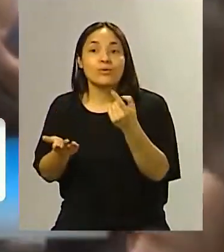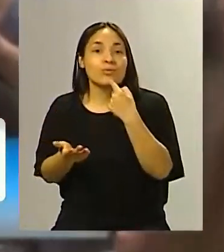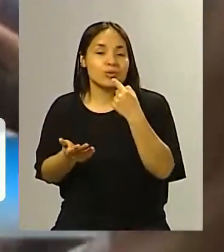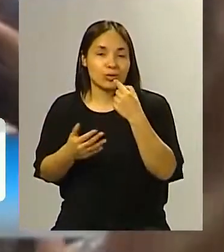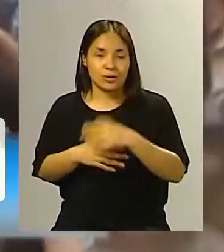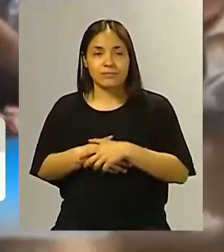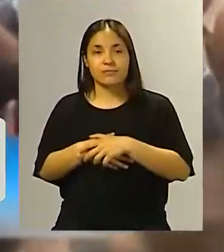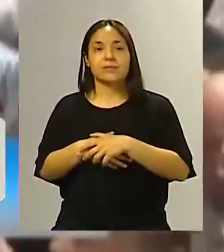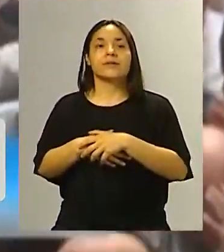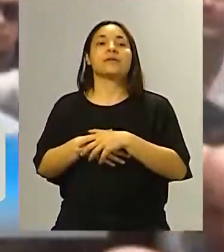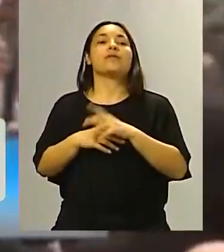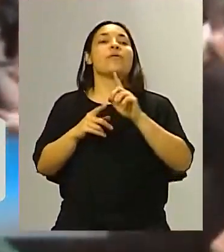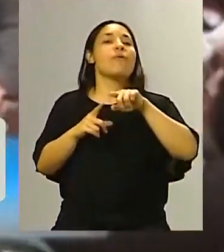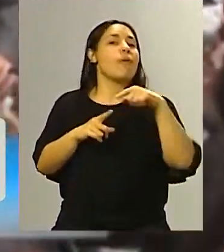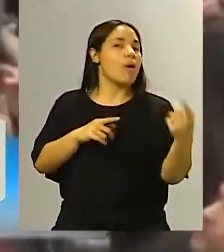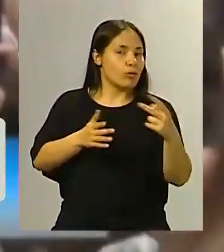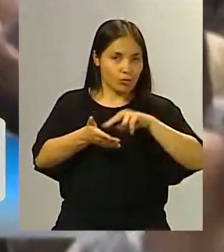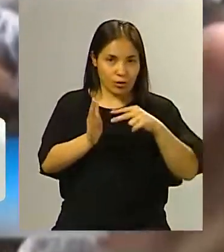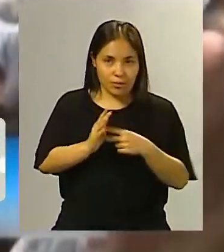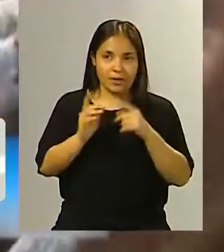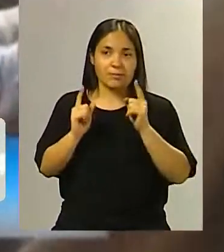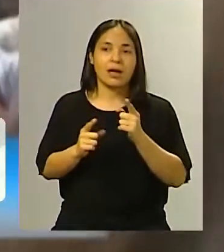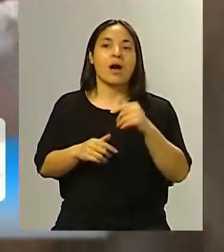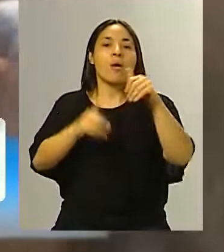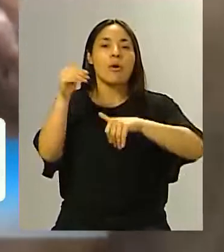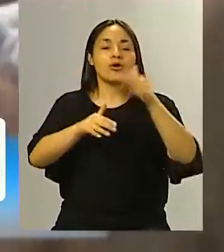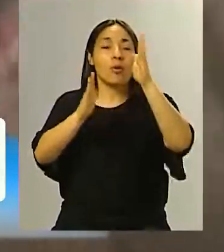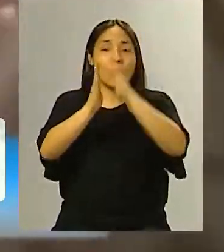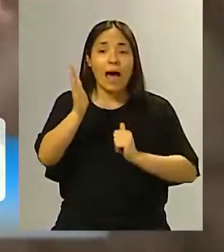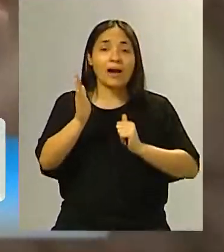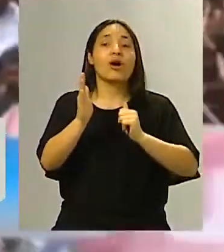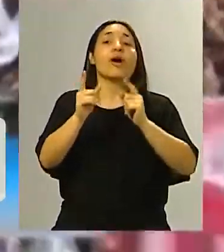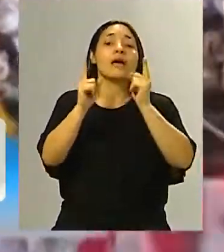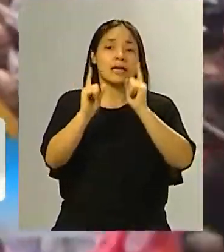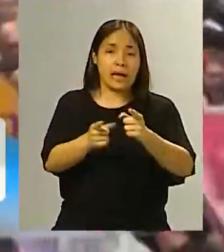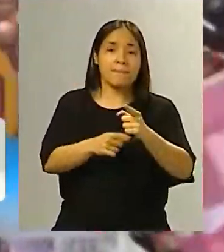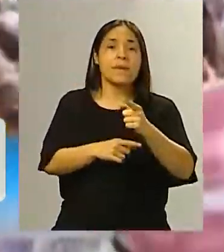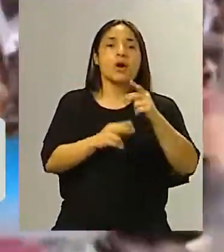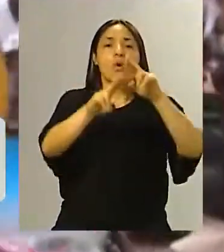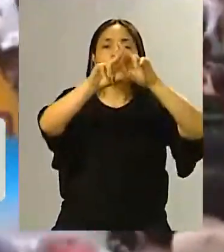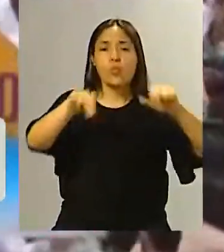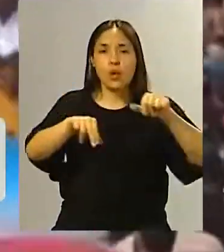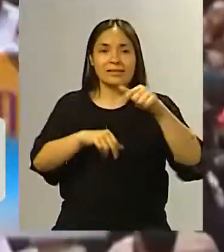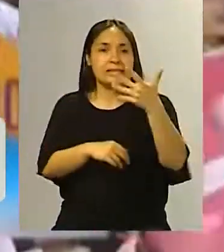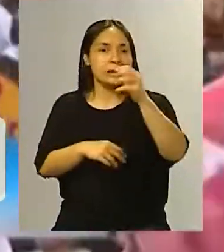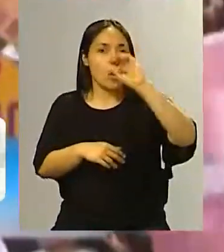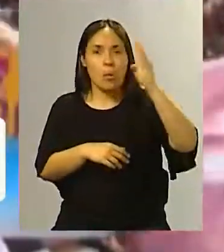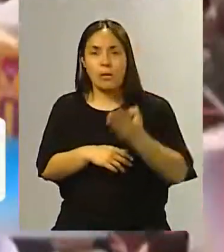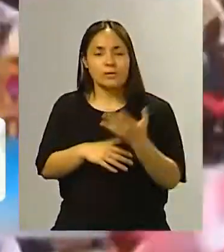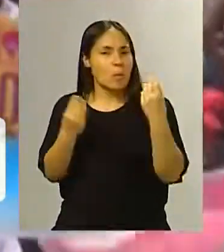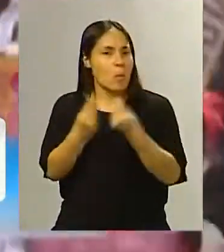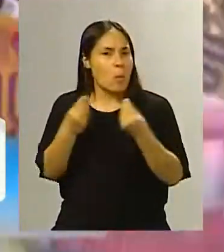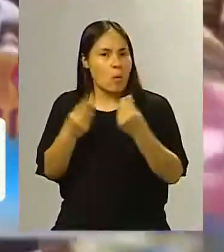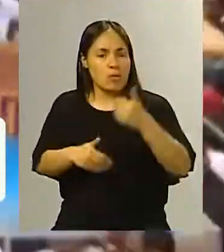otro problema, la cantidad de votos blancos y nulos, que llegaba a un 5%. Y yo siempre pensé que